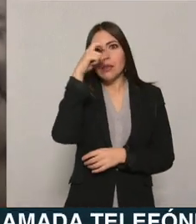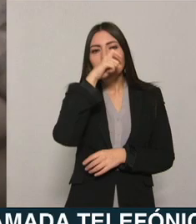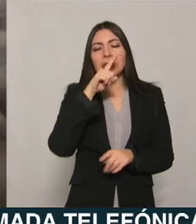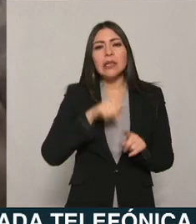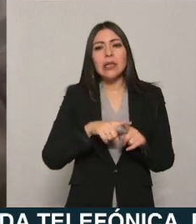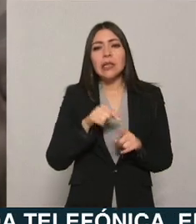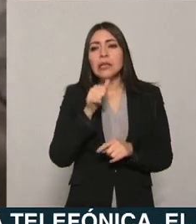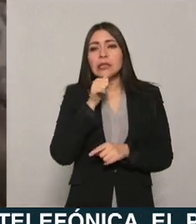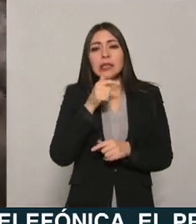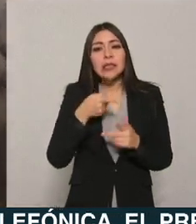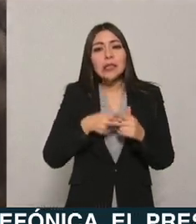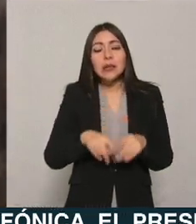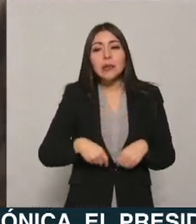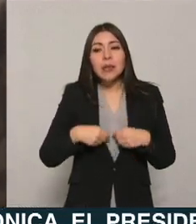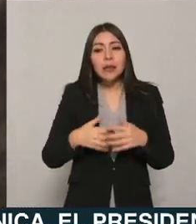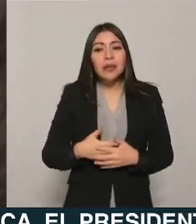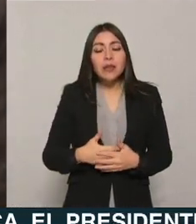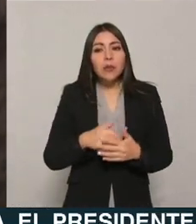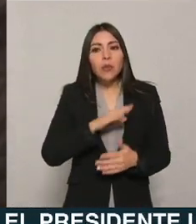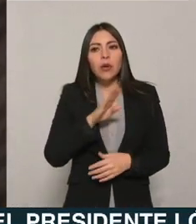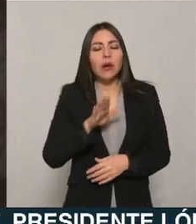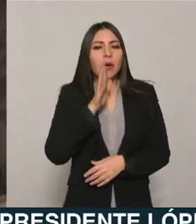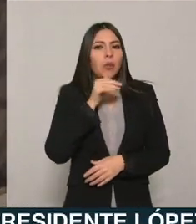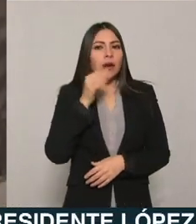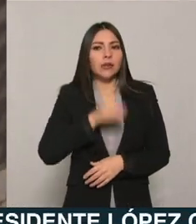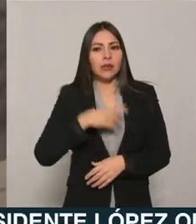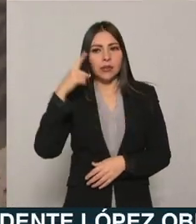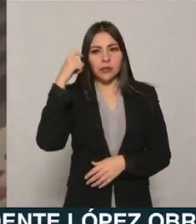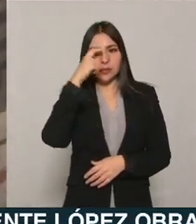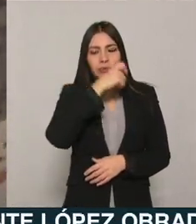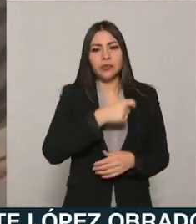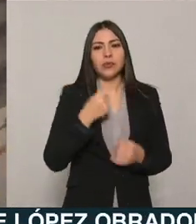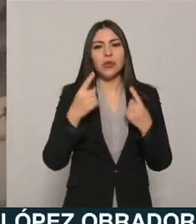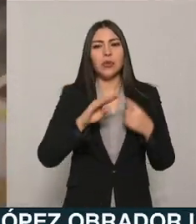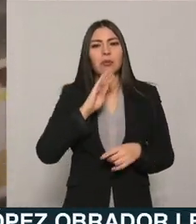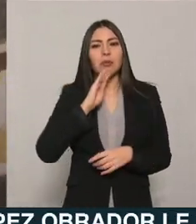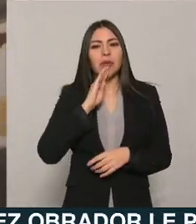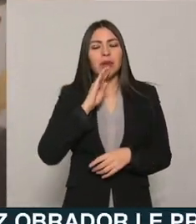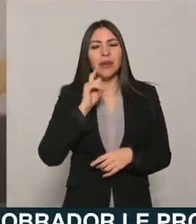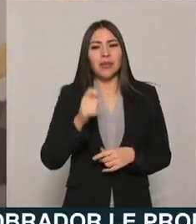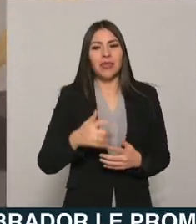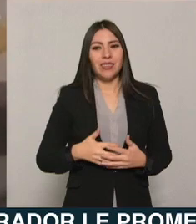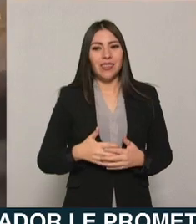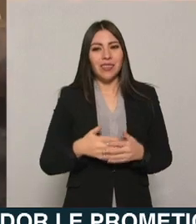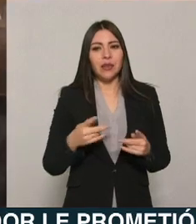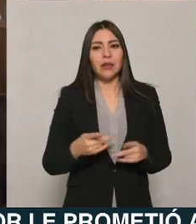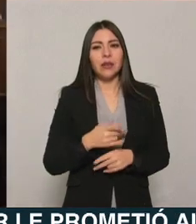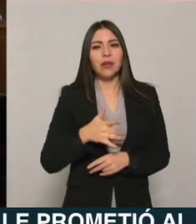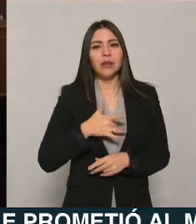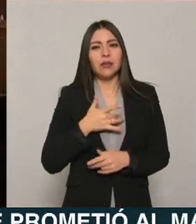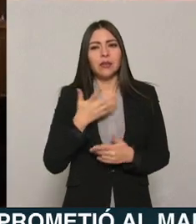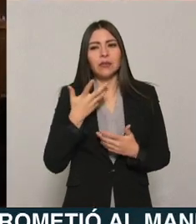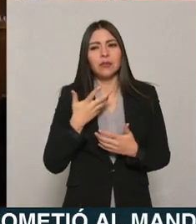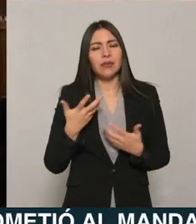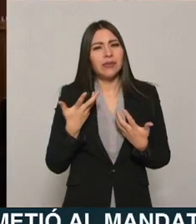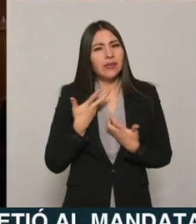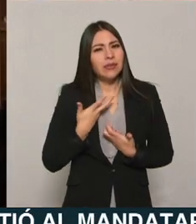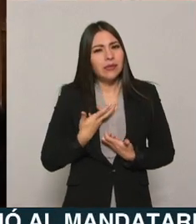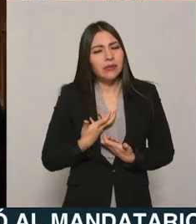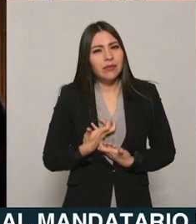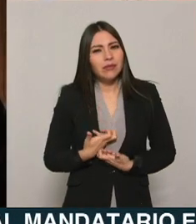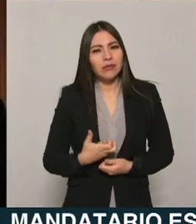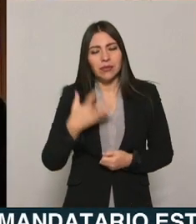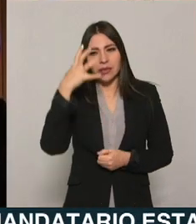vivir. Resalta que las madres que pasan por esto llegan a tener sentimientos de sorpresa, culpa, enojo, sensación